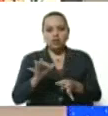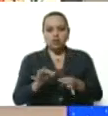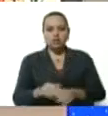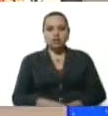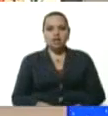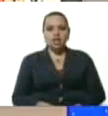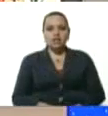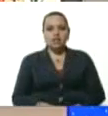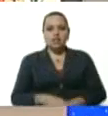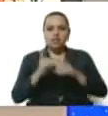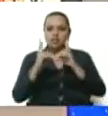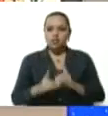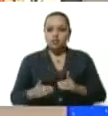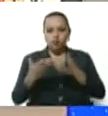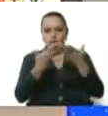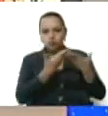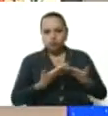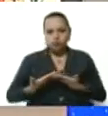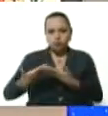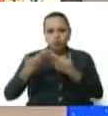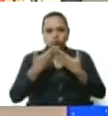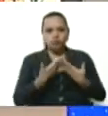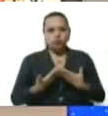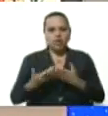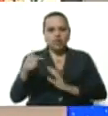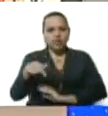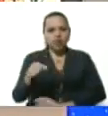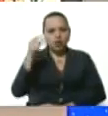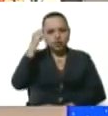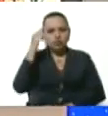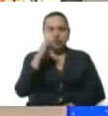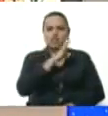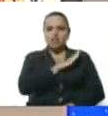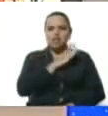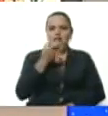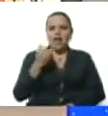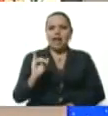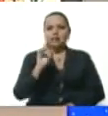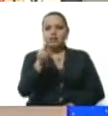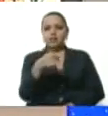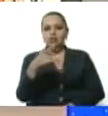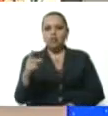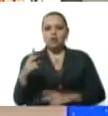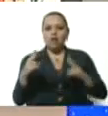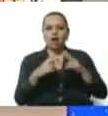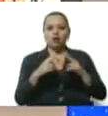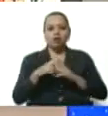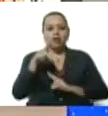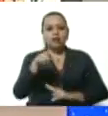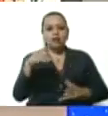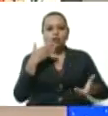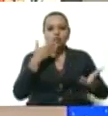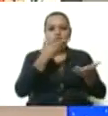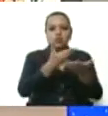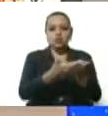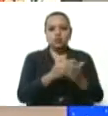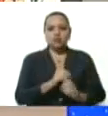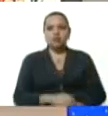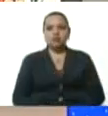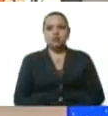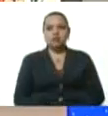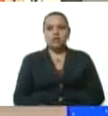estudiar preliminarmente, el día de hoy, si tiene jurisdicción para conocer esta solicitud, si